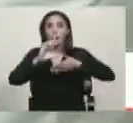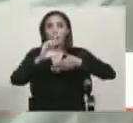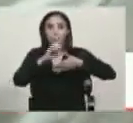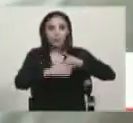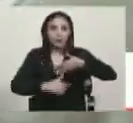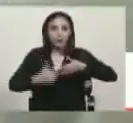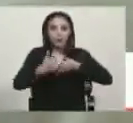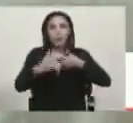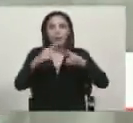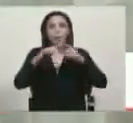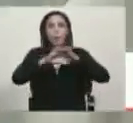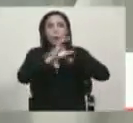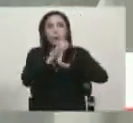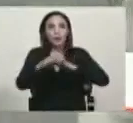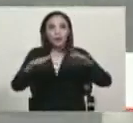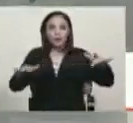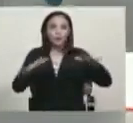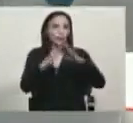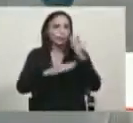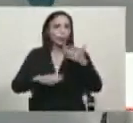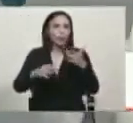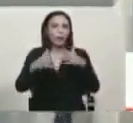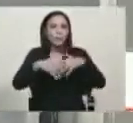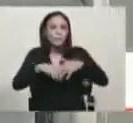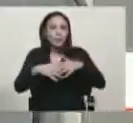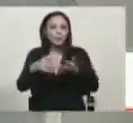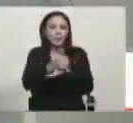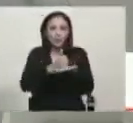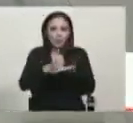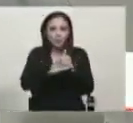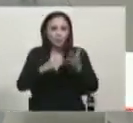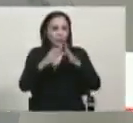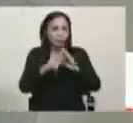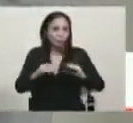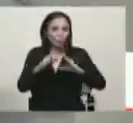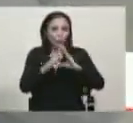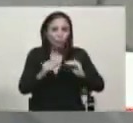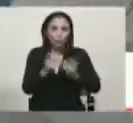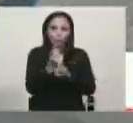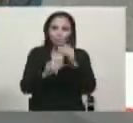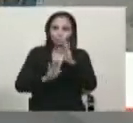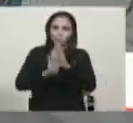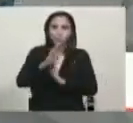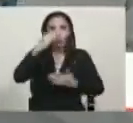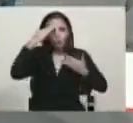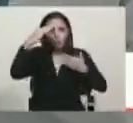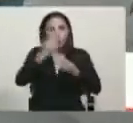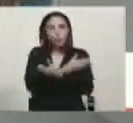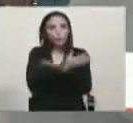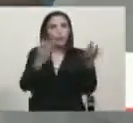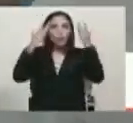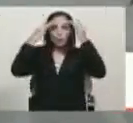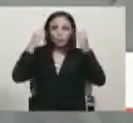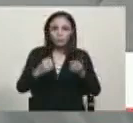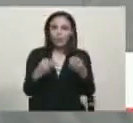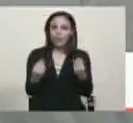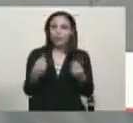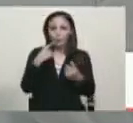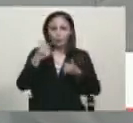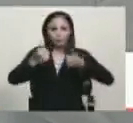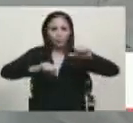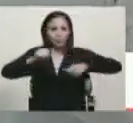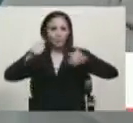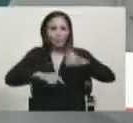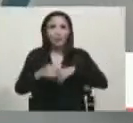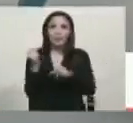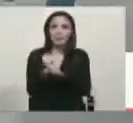la recuperación de todo el parque industrial farmacéutico y la gran capacidad que tiene nuestro país. Un saludo a los profesionales. ¿Cómo están ustedes? Están en pleno trabajo.